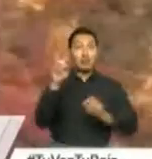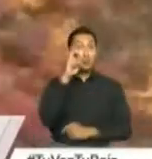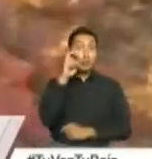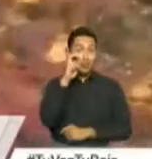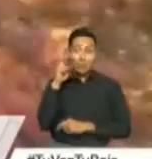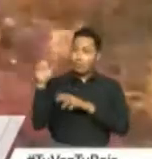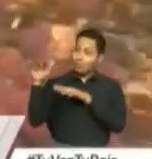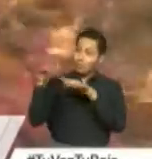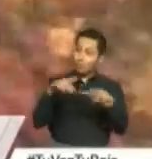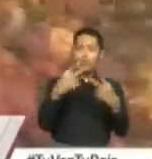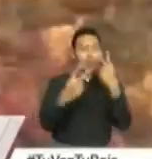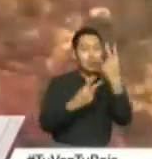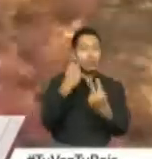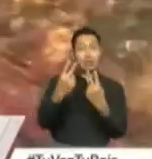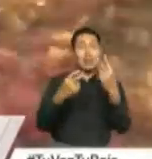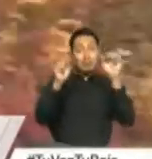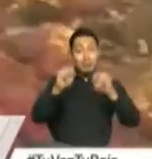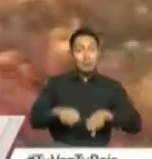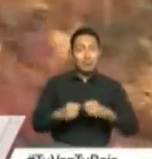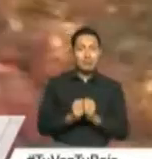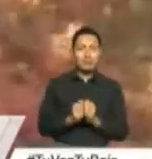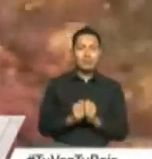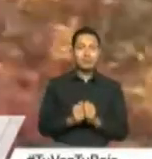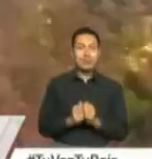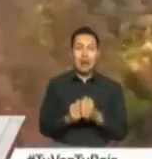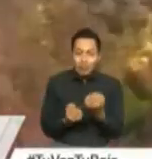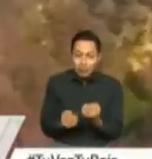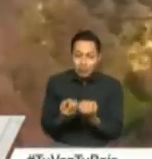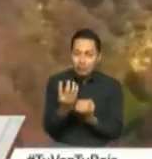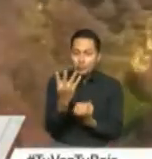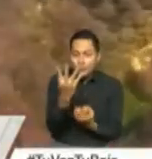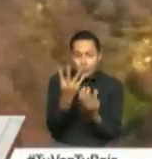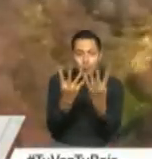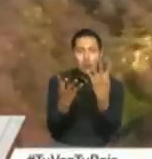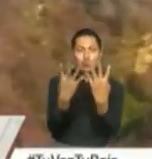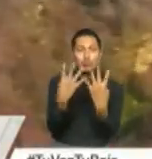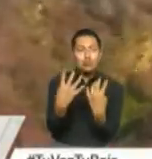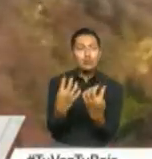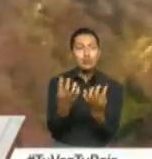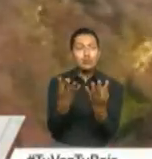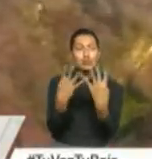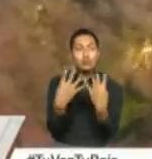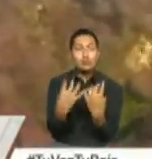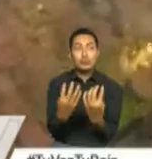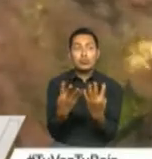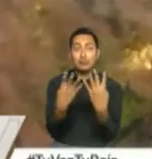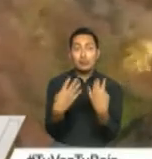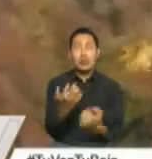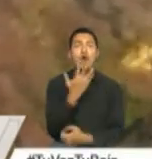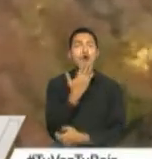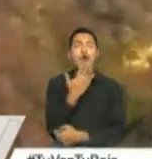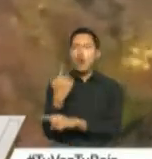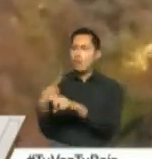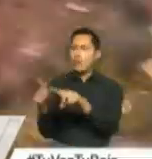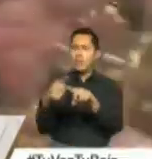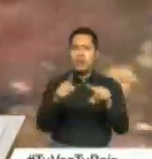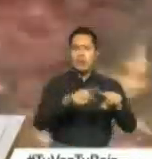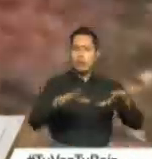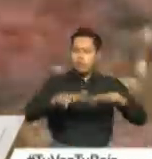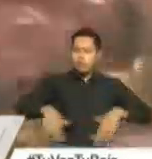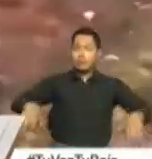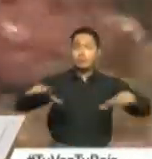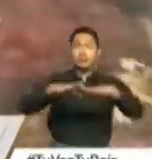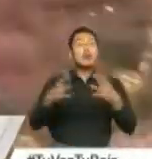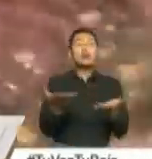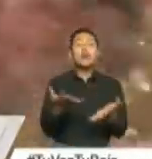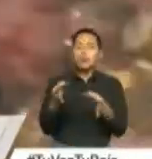la presencia de algas de diferentes colores están en una reserva natural del departamento del Meta, donde la ex guerrilla de las FARC